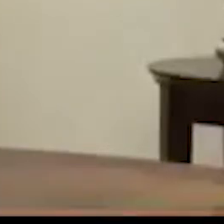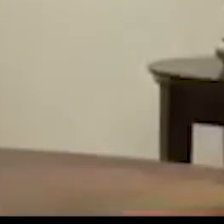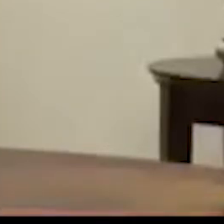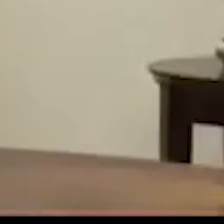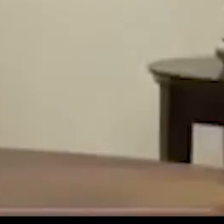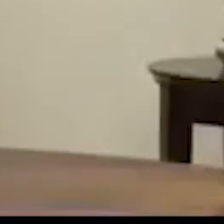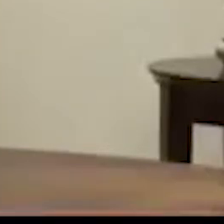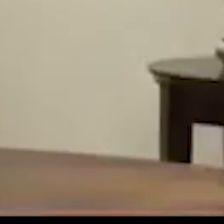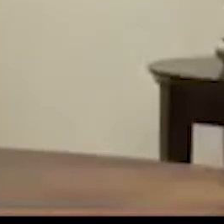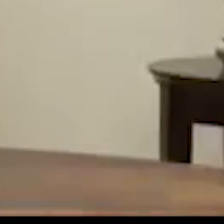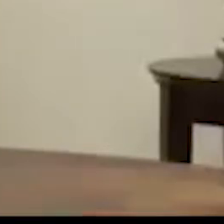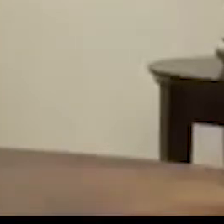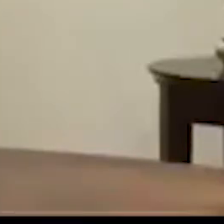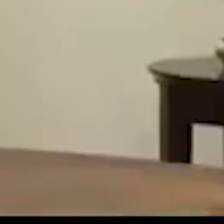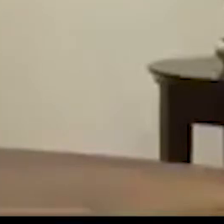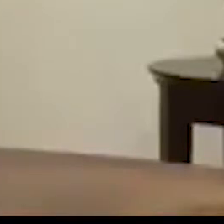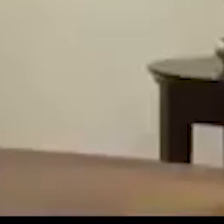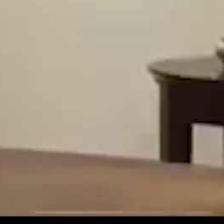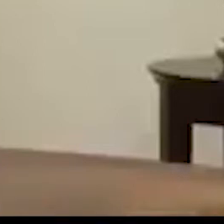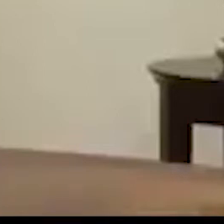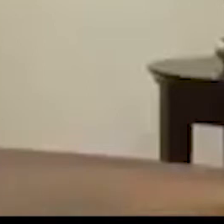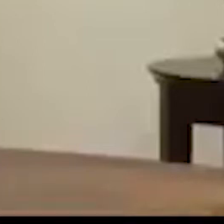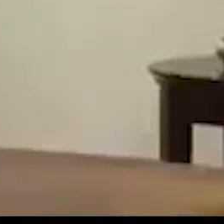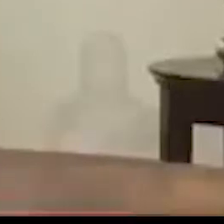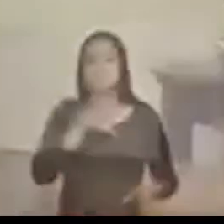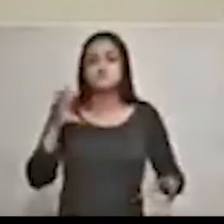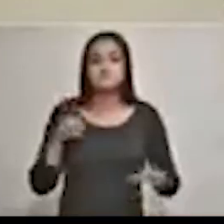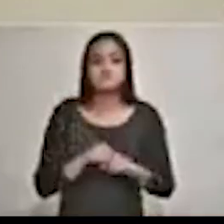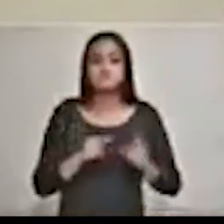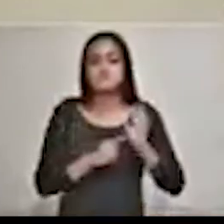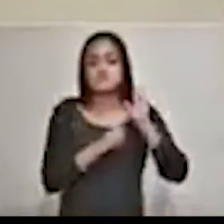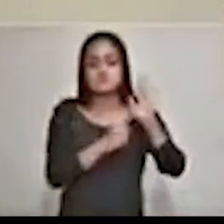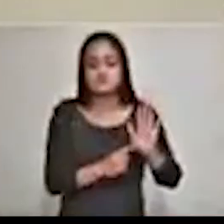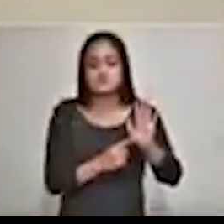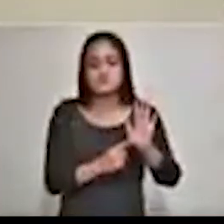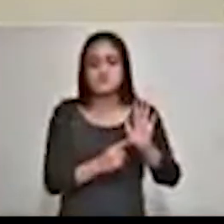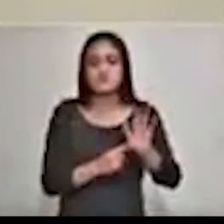decisiones contenidas todas en decretos